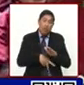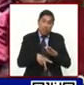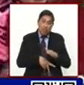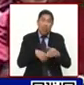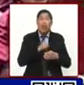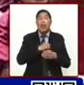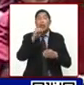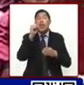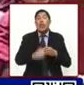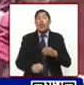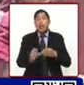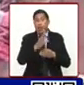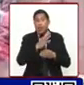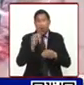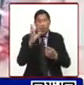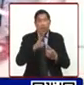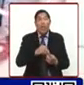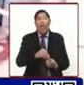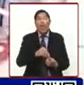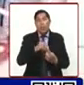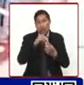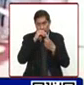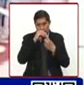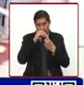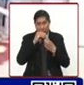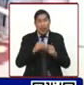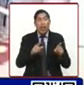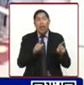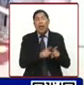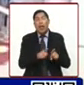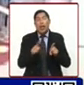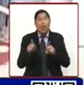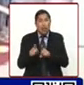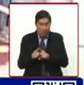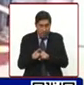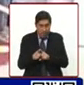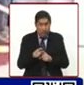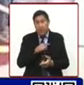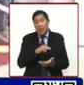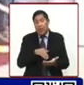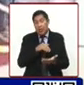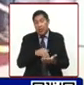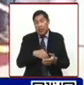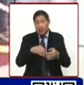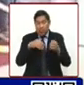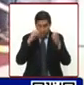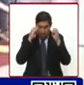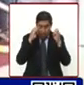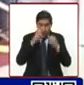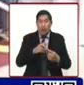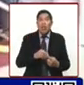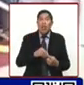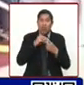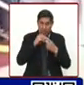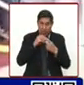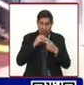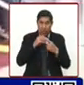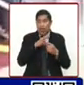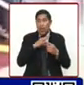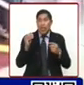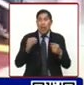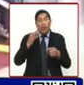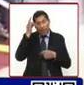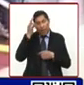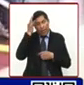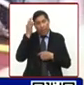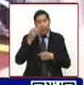primaria, secundaria y especial, además de los centros de educación especial, fiscales y de